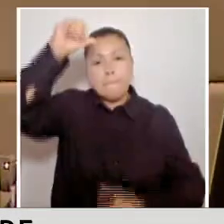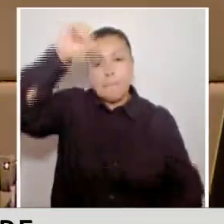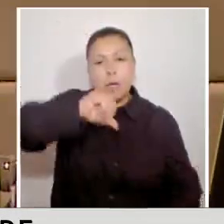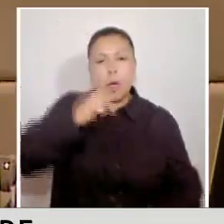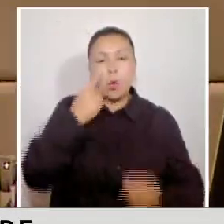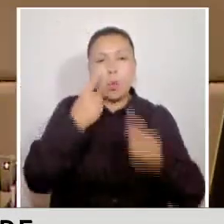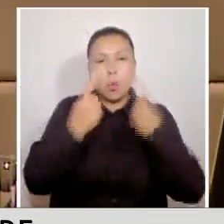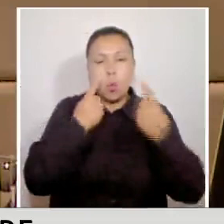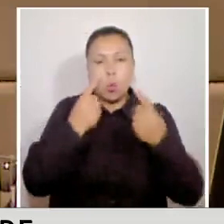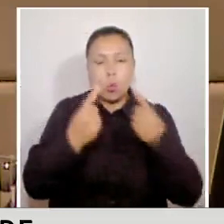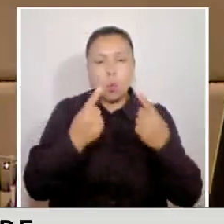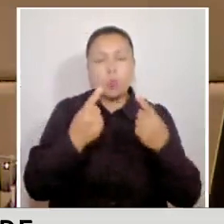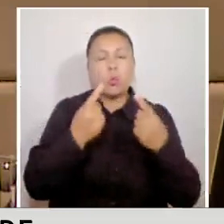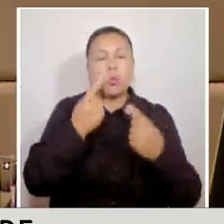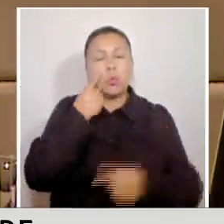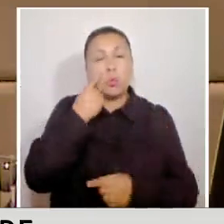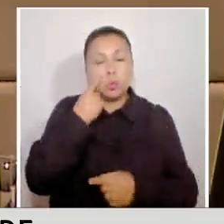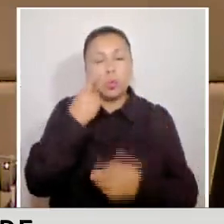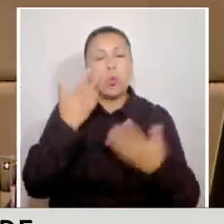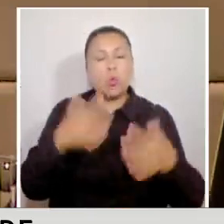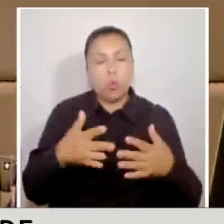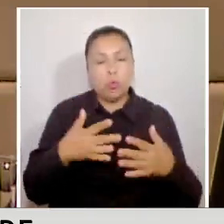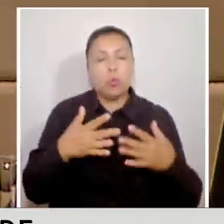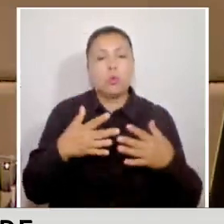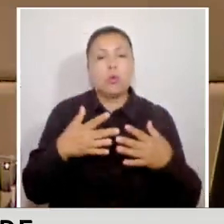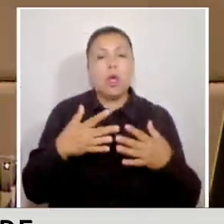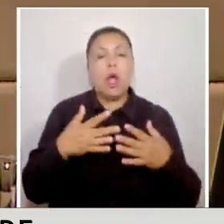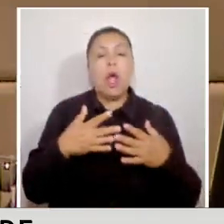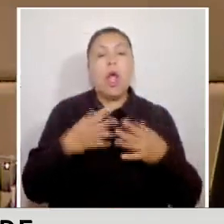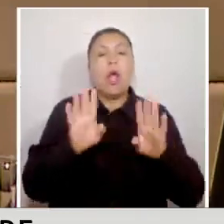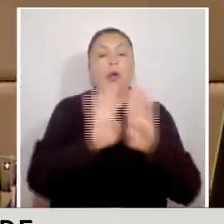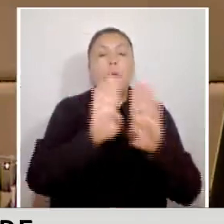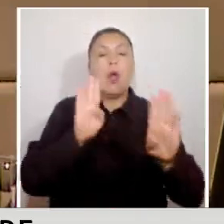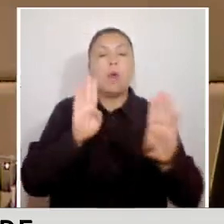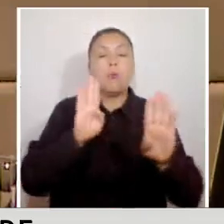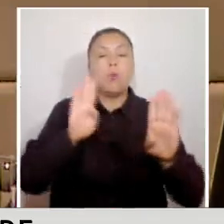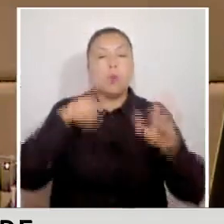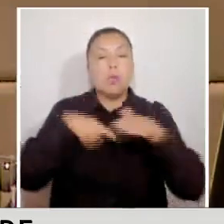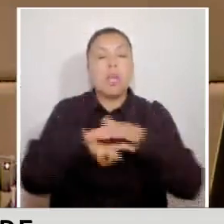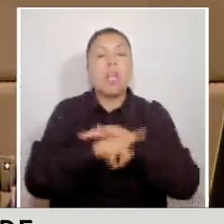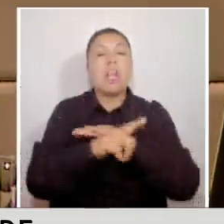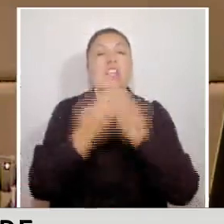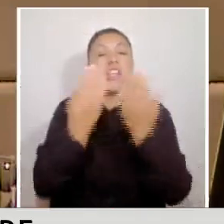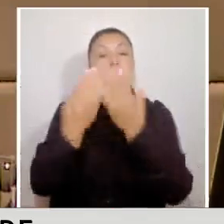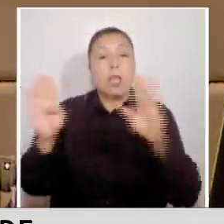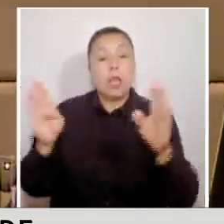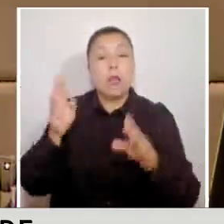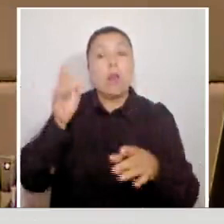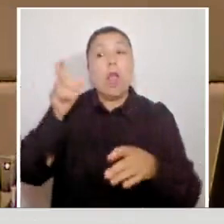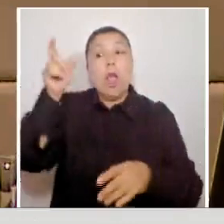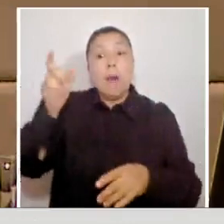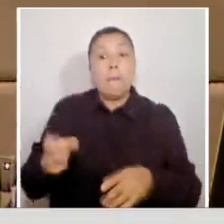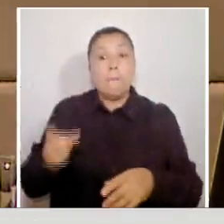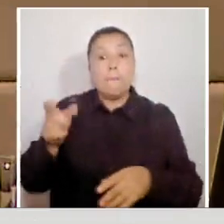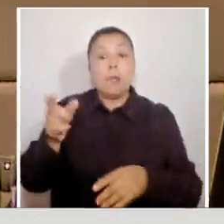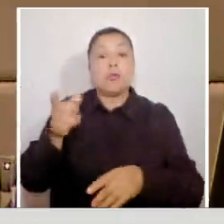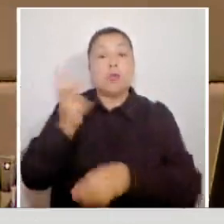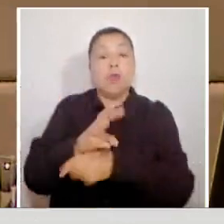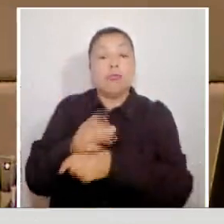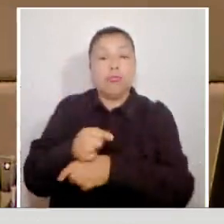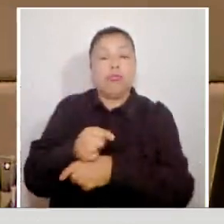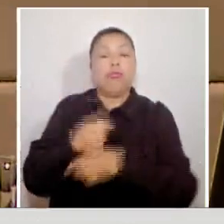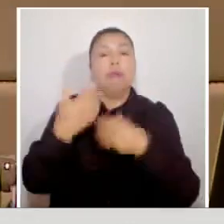establecer lo que comúnmente se denomina la puerta giratoria ha permitido que delincuentes tras cometer crímenes queden en